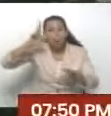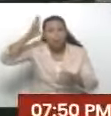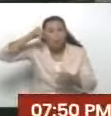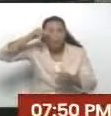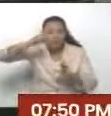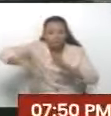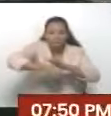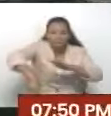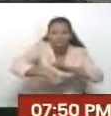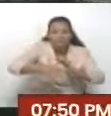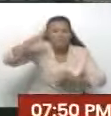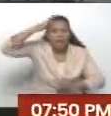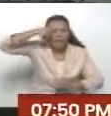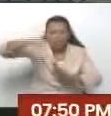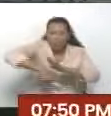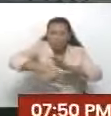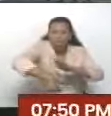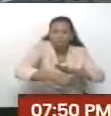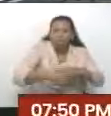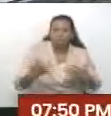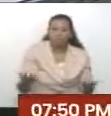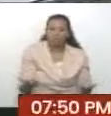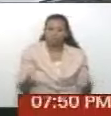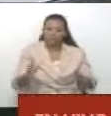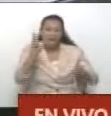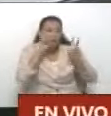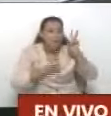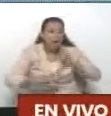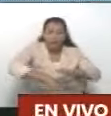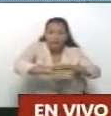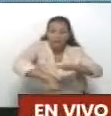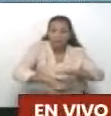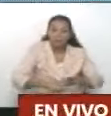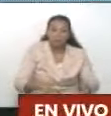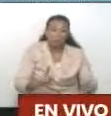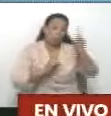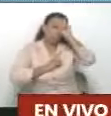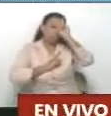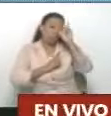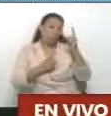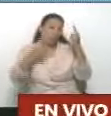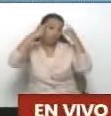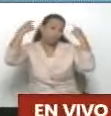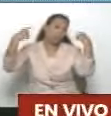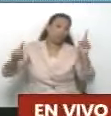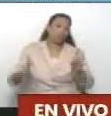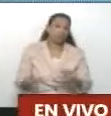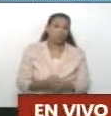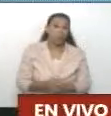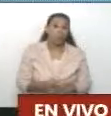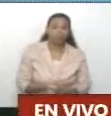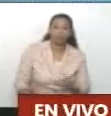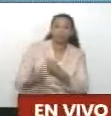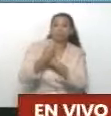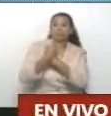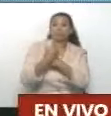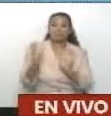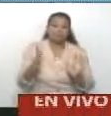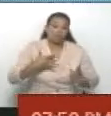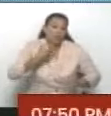exterior. Fue una frase fuerte. Quien se haya ofendido, que me disculpe, pero me salió del